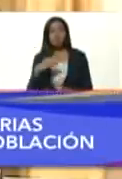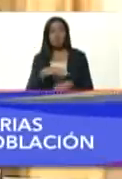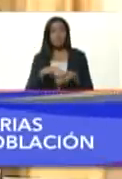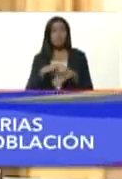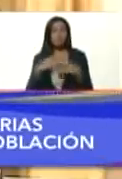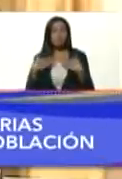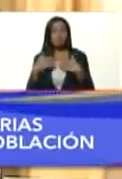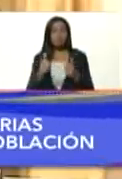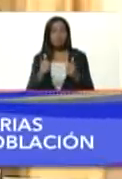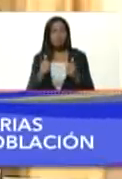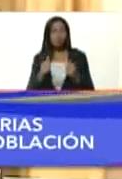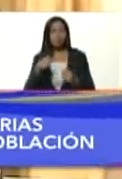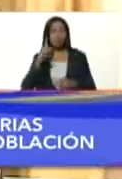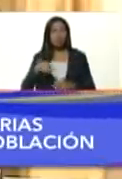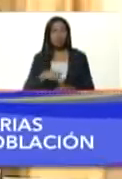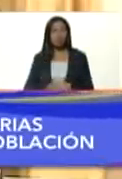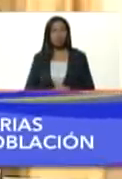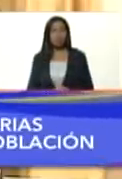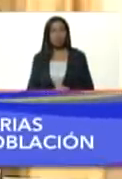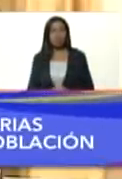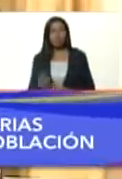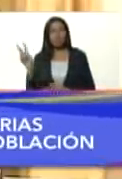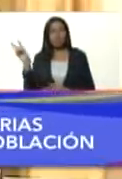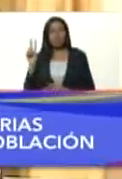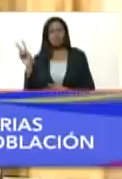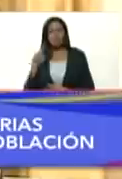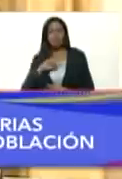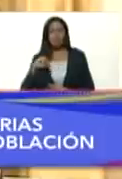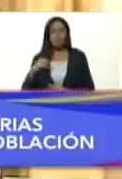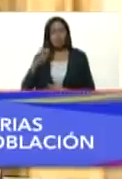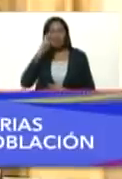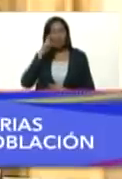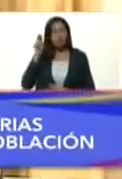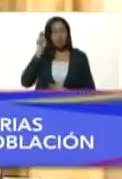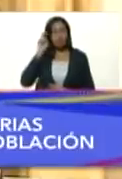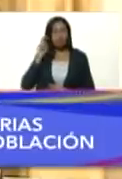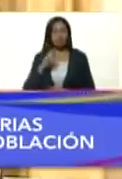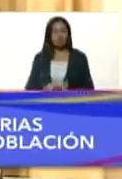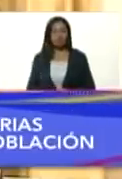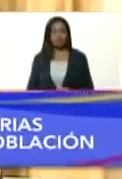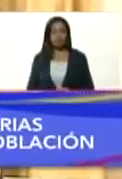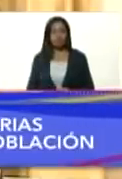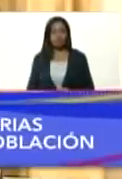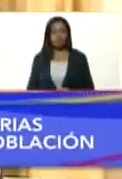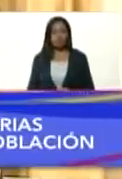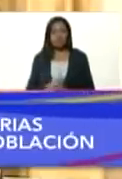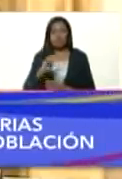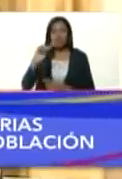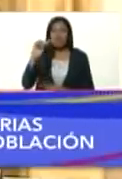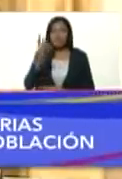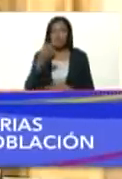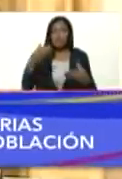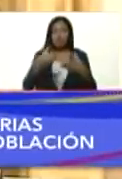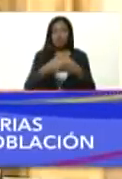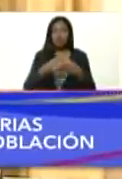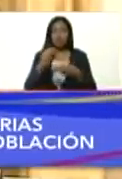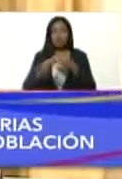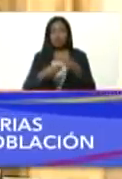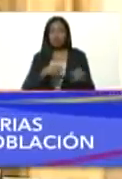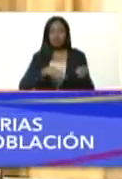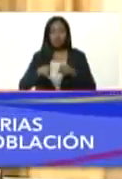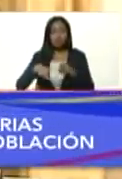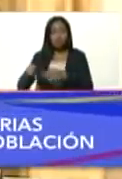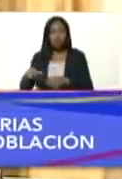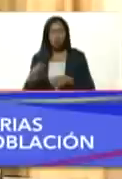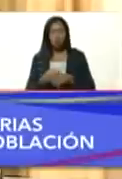de Salud de Venezuela y nuestro canciller. Ha sido la primera reunión de coordinación entre